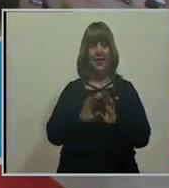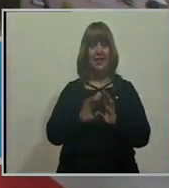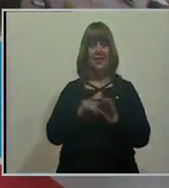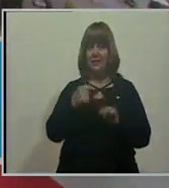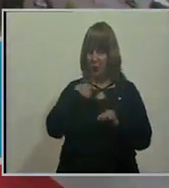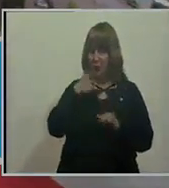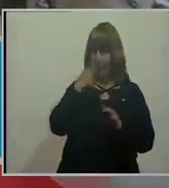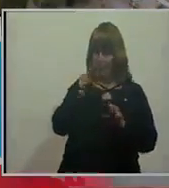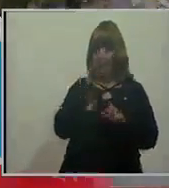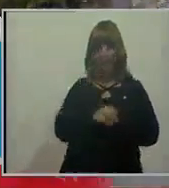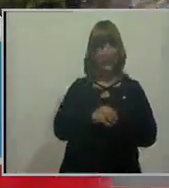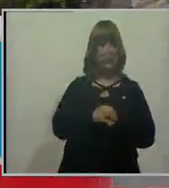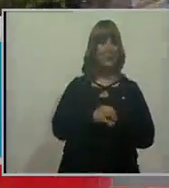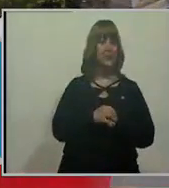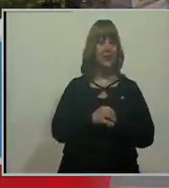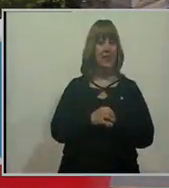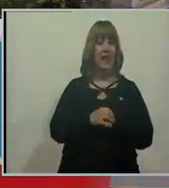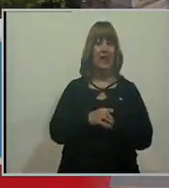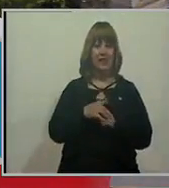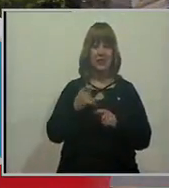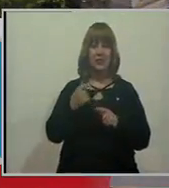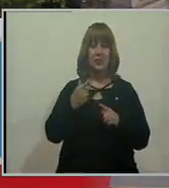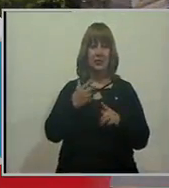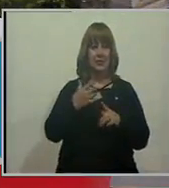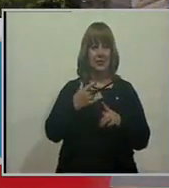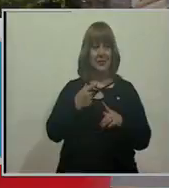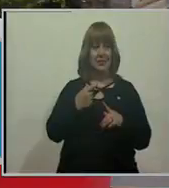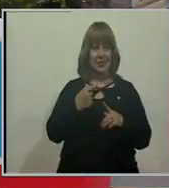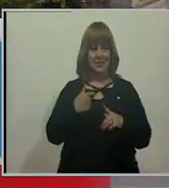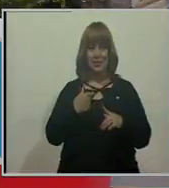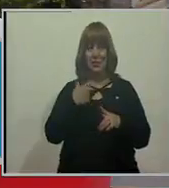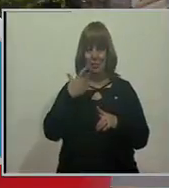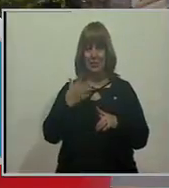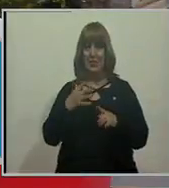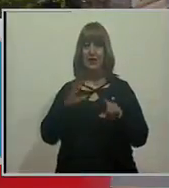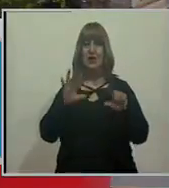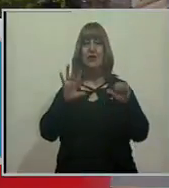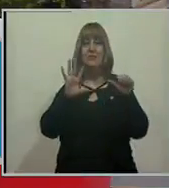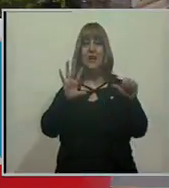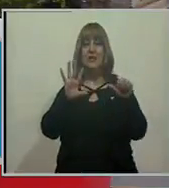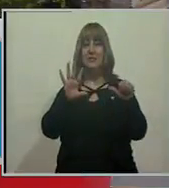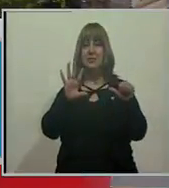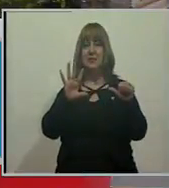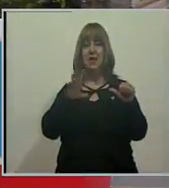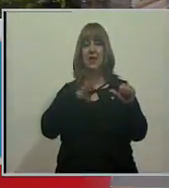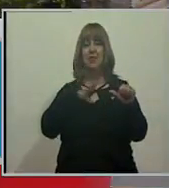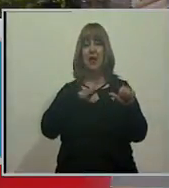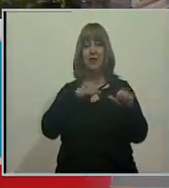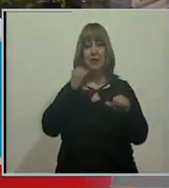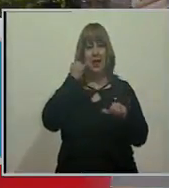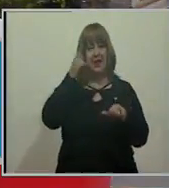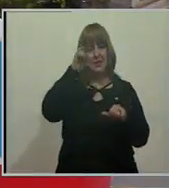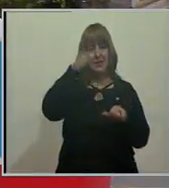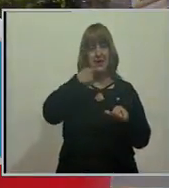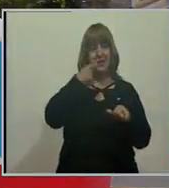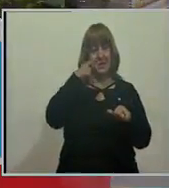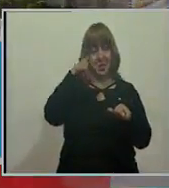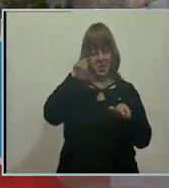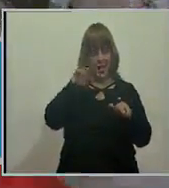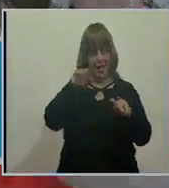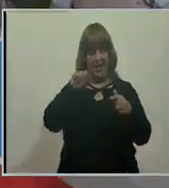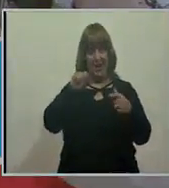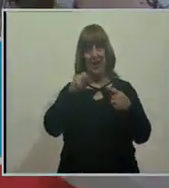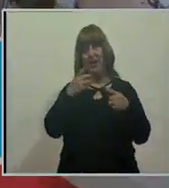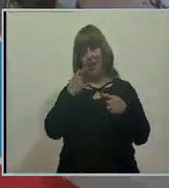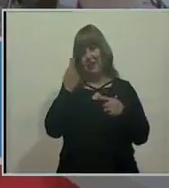Yo estoy contando, además del organizador, estoy contando. Contá bien, contá bien. Seis. No, falta Jessica Marcos, que ella